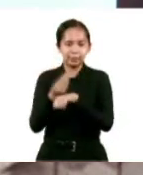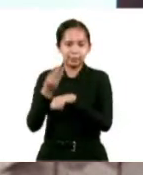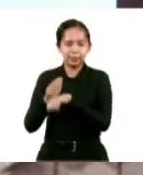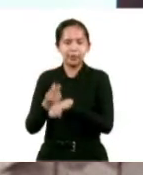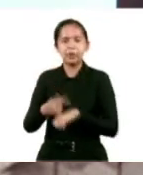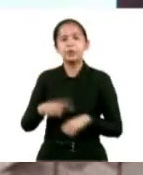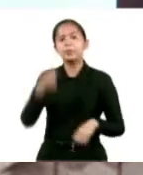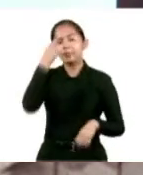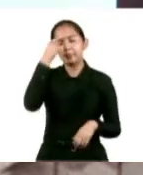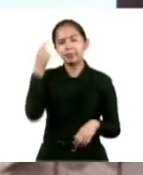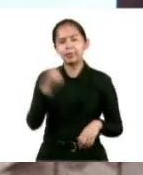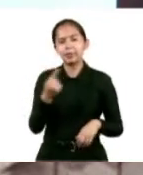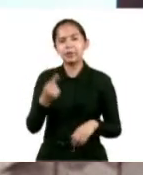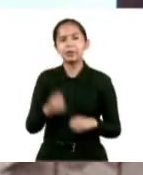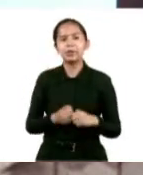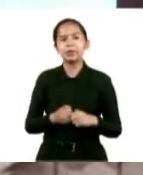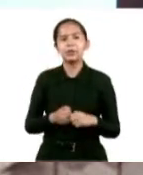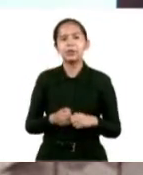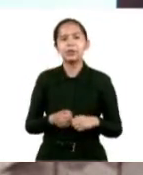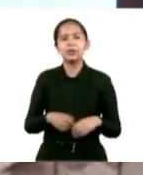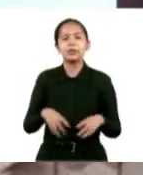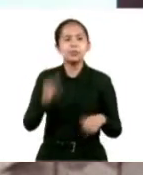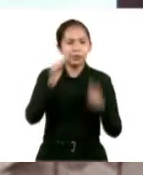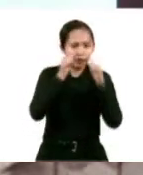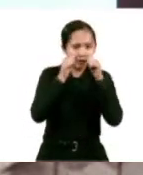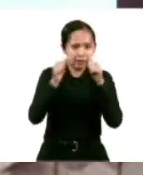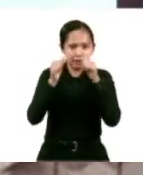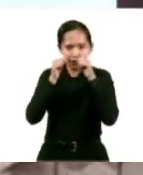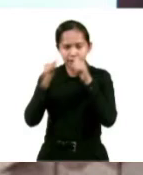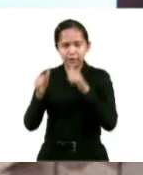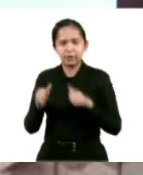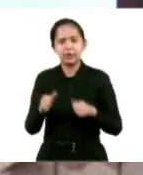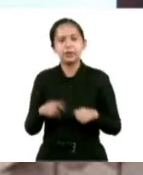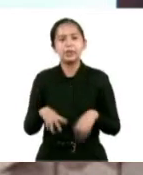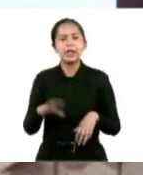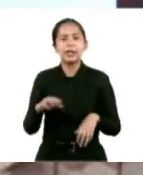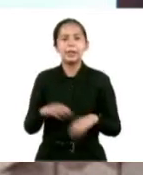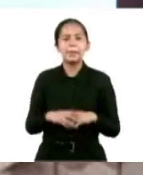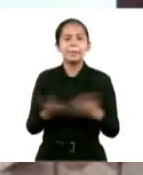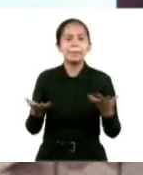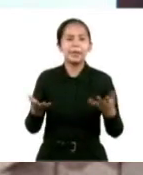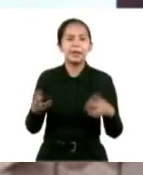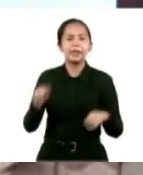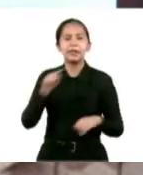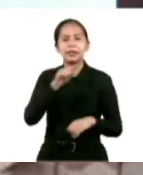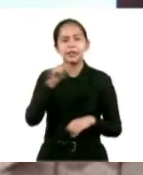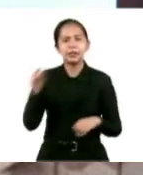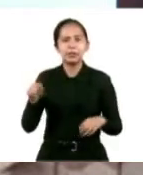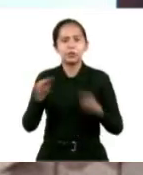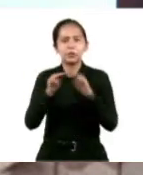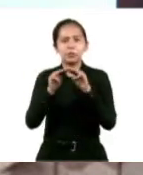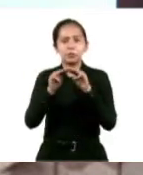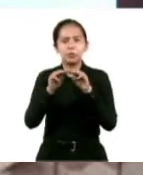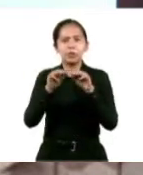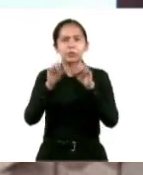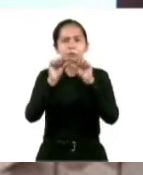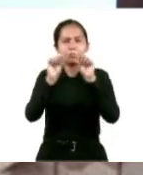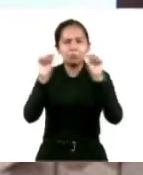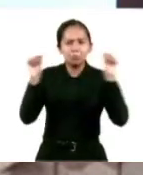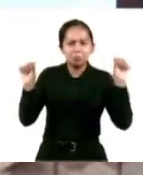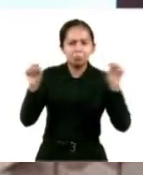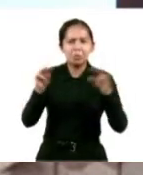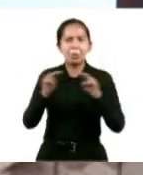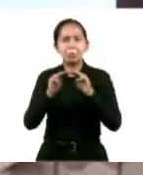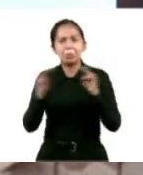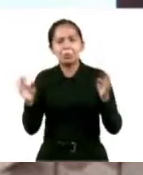siguiente: aclarar el alcance de cada inspección, aclarar bajo qué escenarios se miden las deflexiones